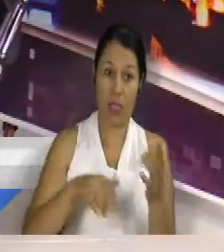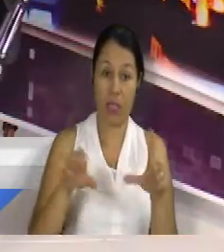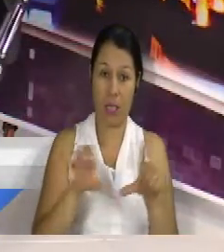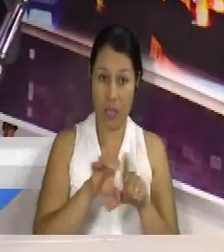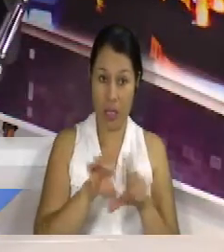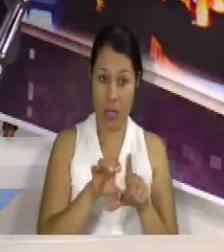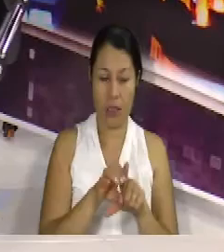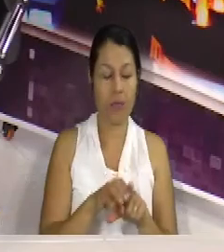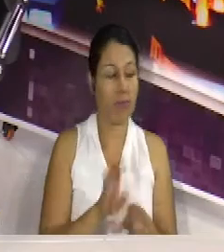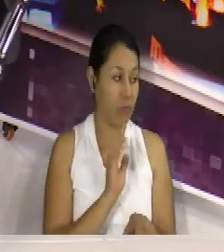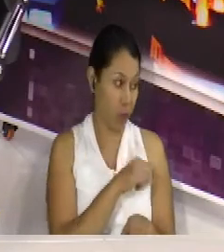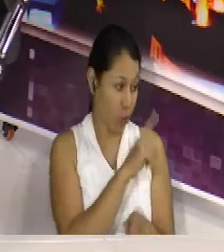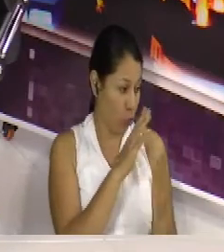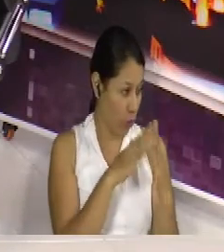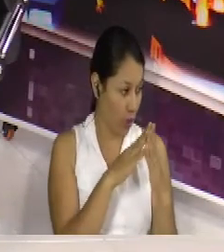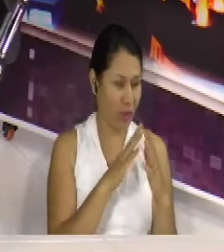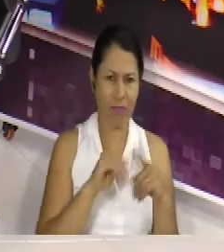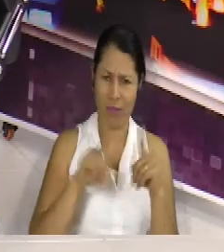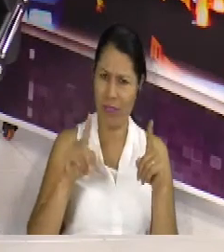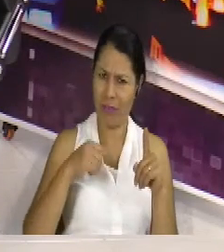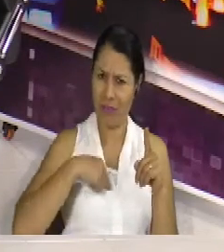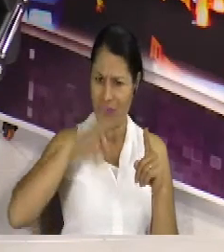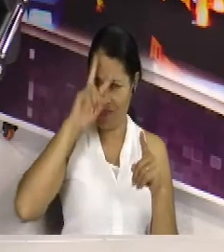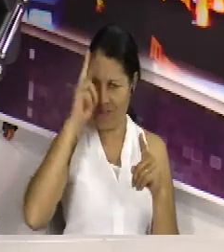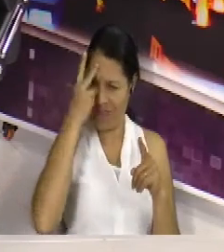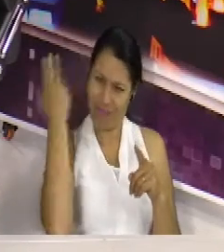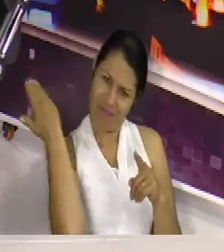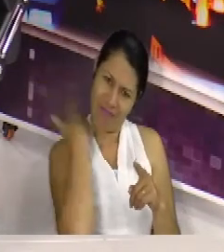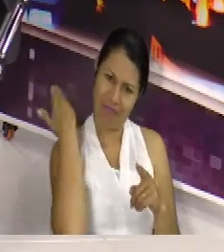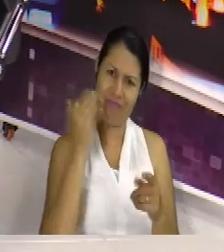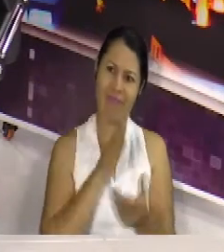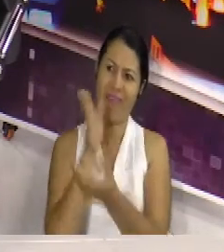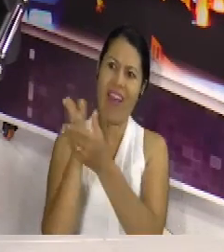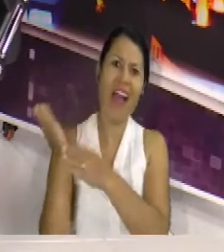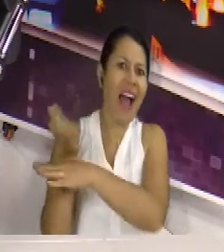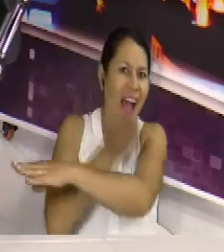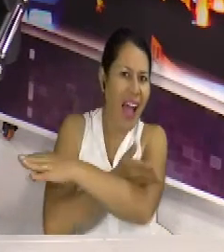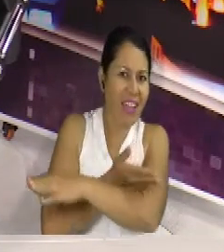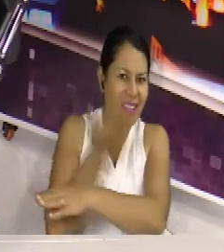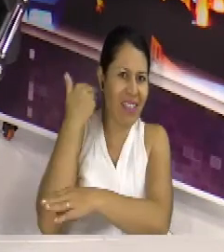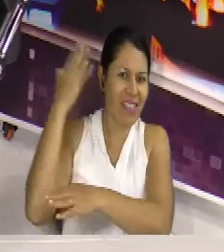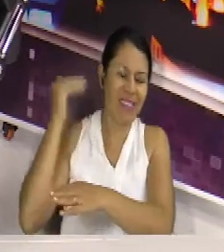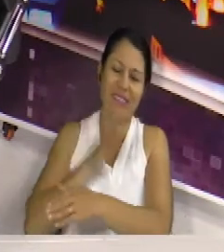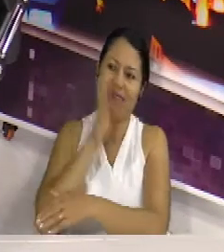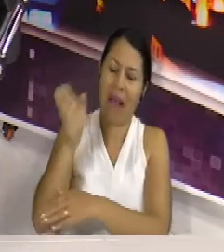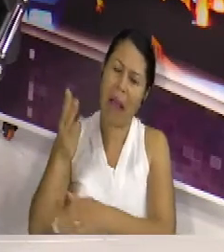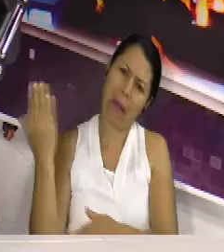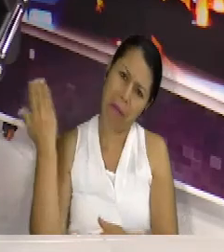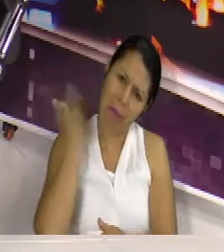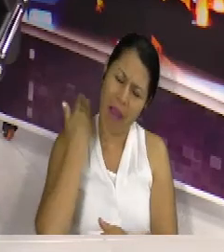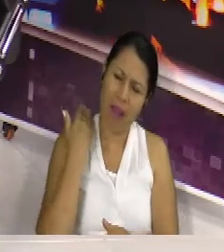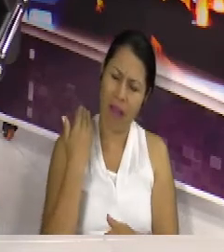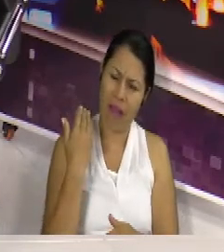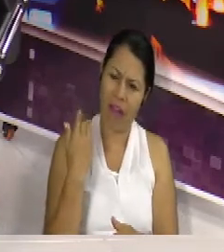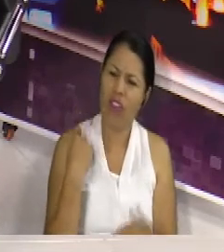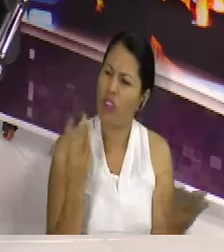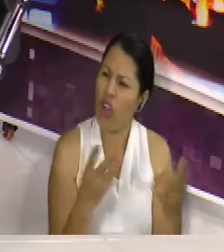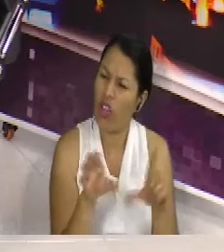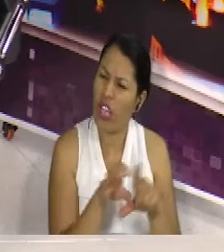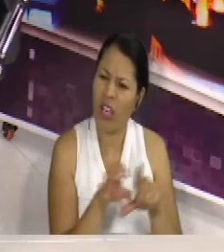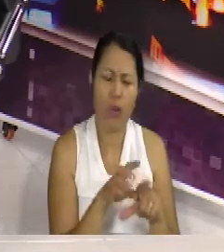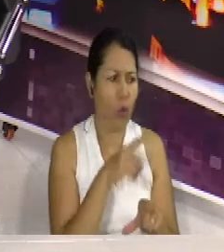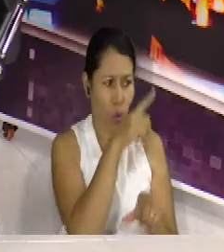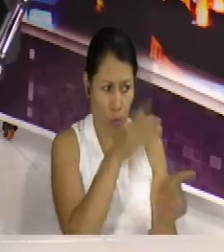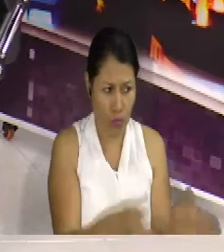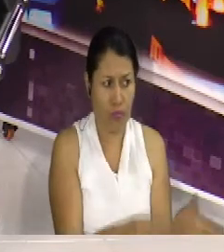equivoqué porque llegué allá donde quedé anteriormente y resulta, no, que es que es allá y tiene edificio propio. Bueno, ha cambiado muchas cosas en Barranca